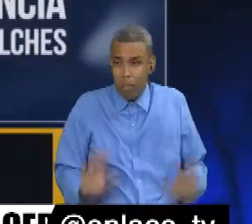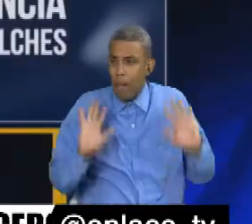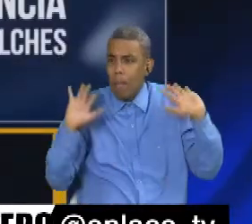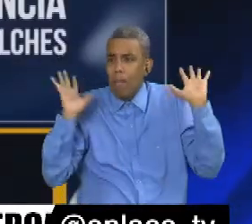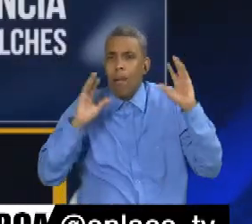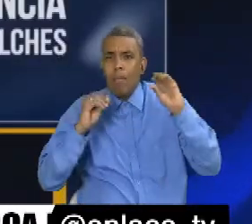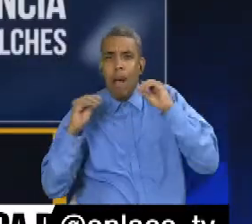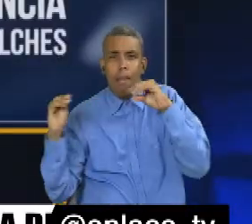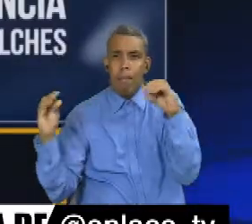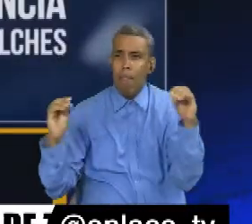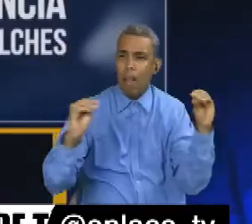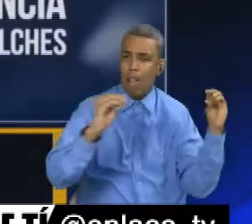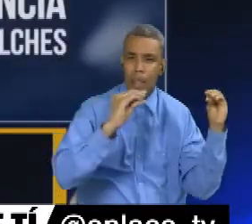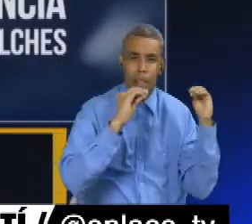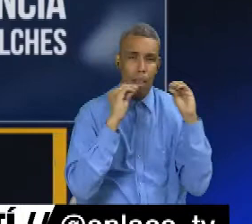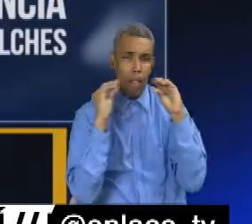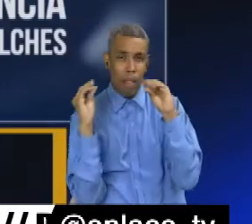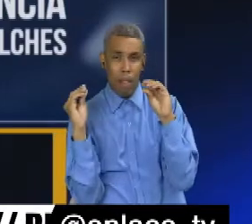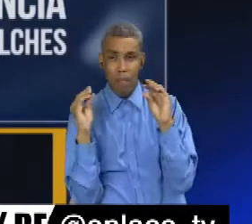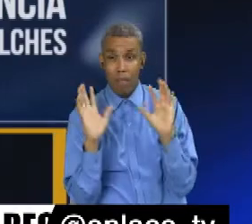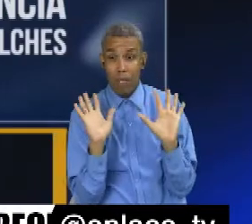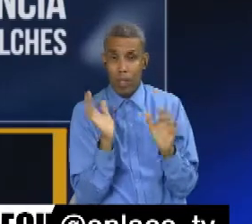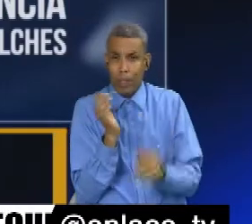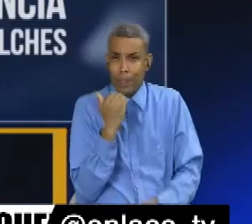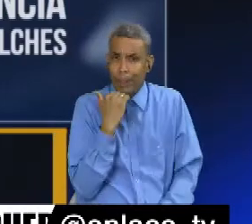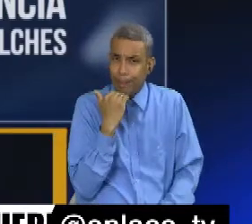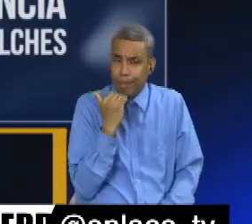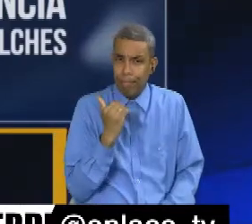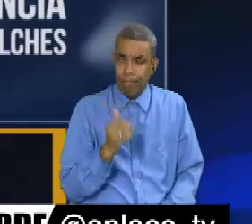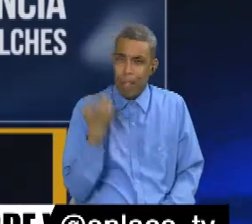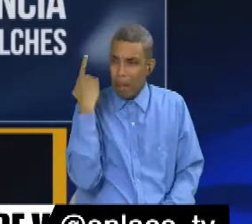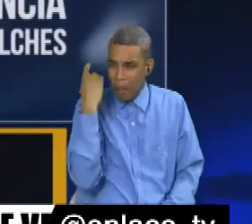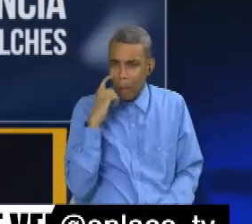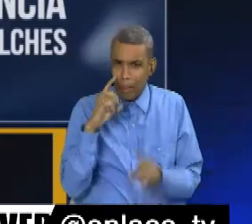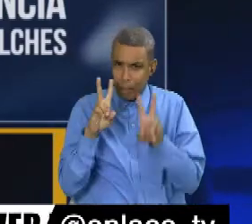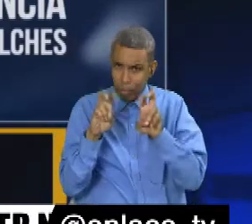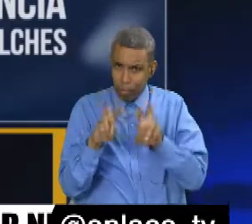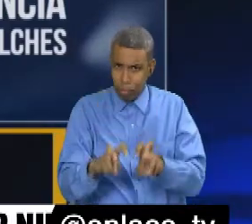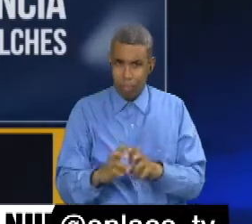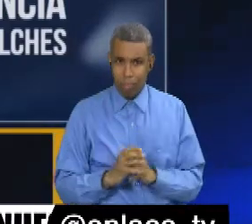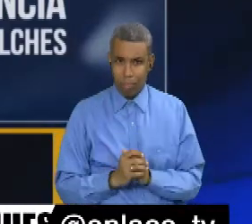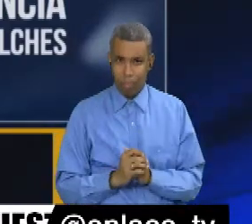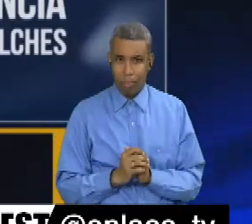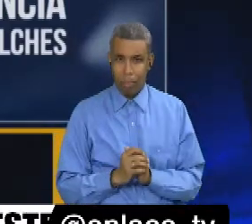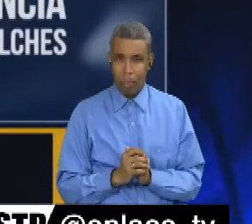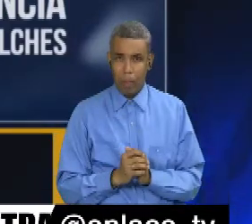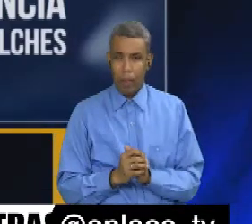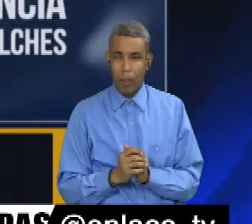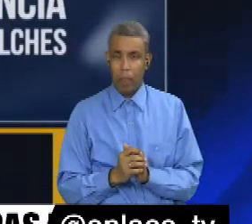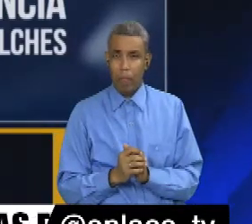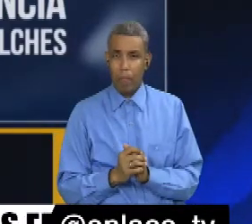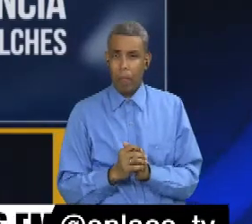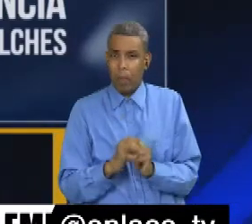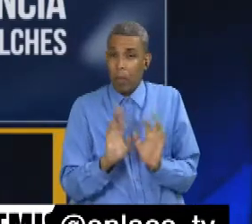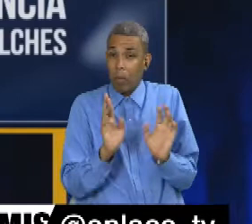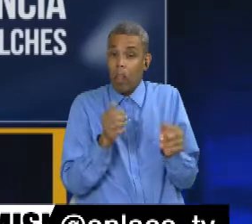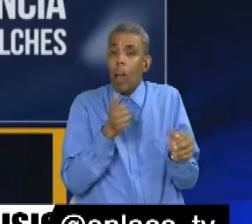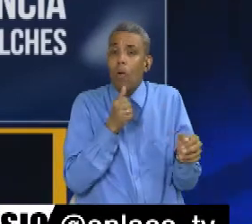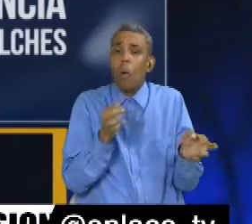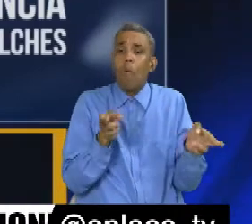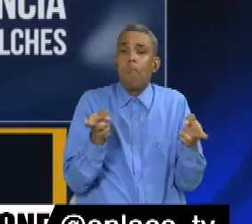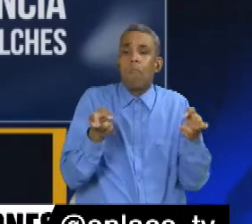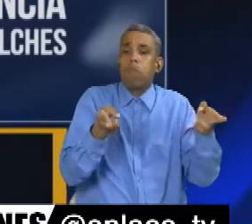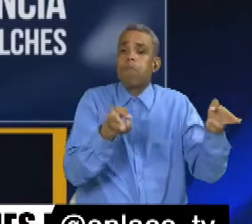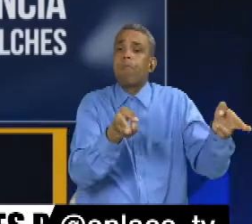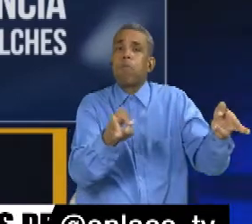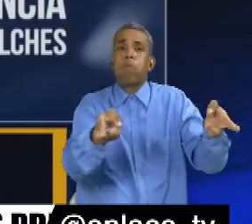respecto. Si la mujer se haya consumido en Magdalena o como ella se cruzaba la sierra